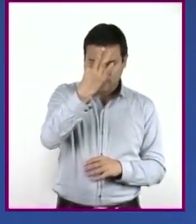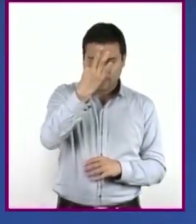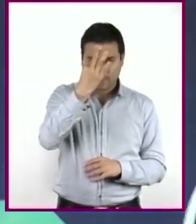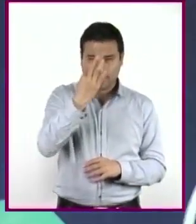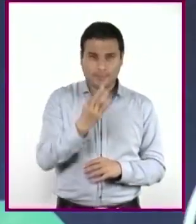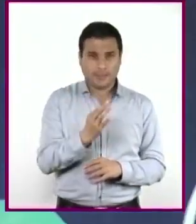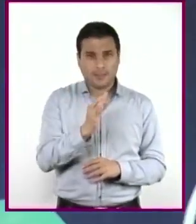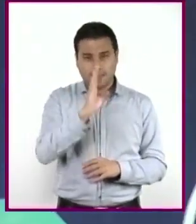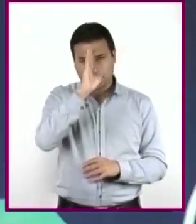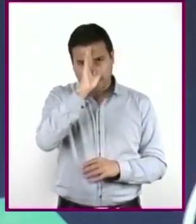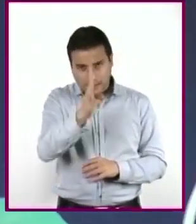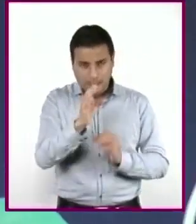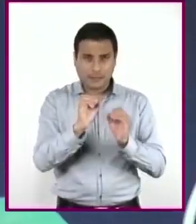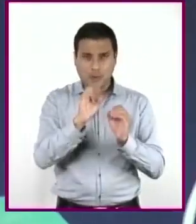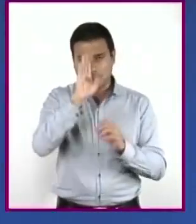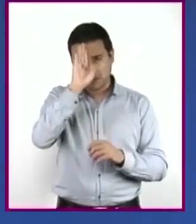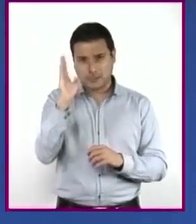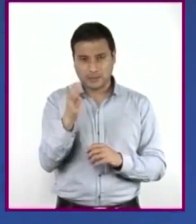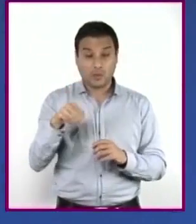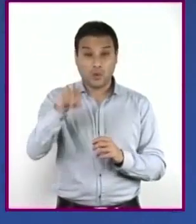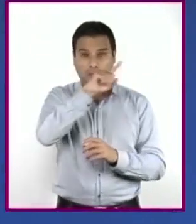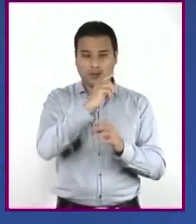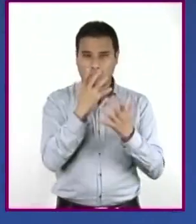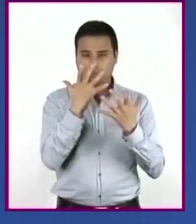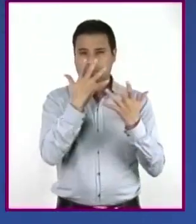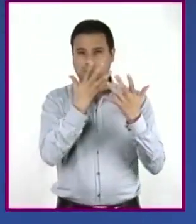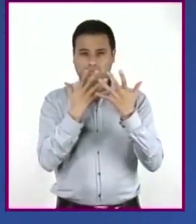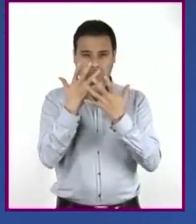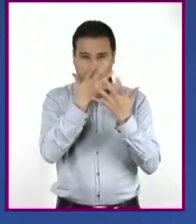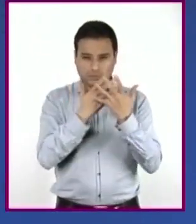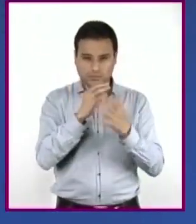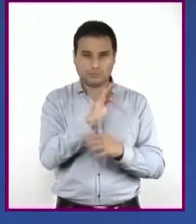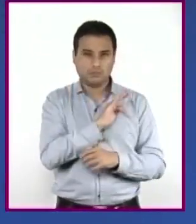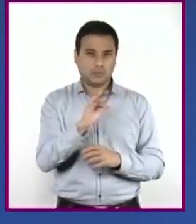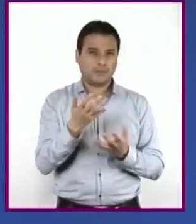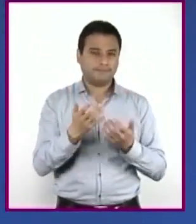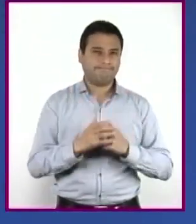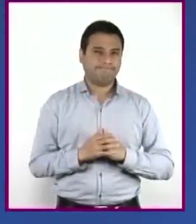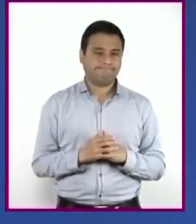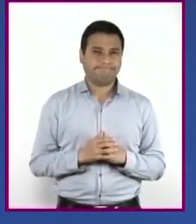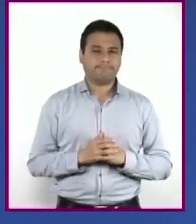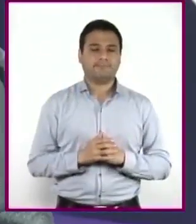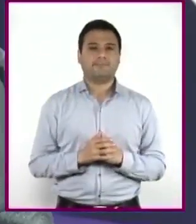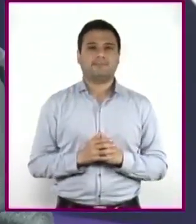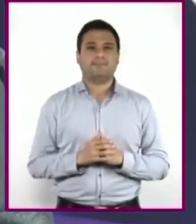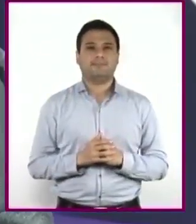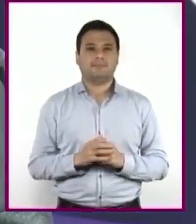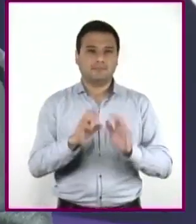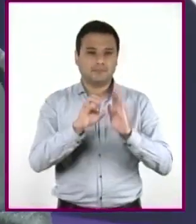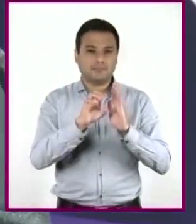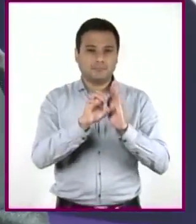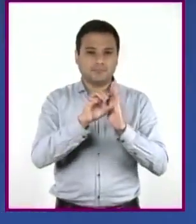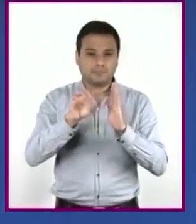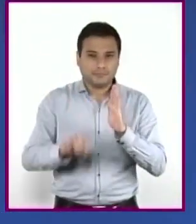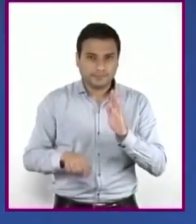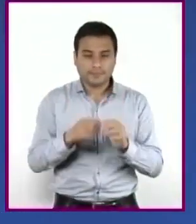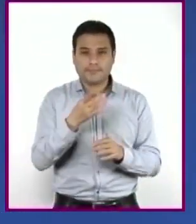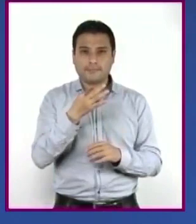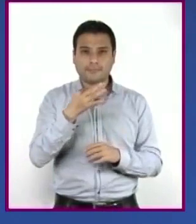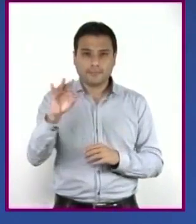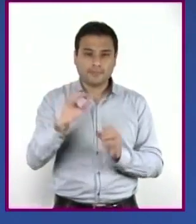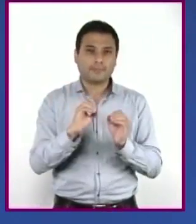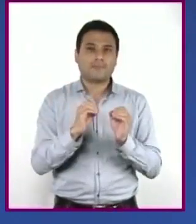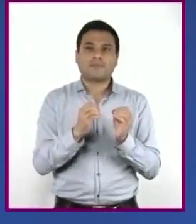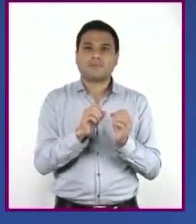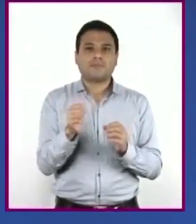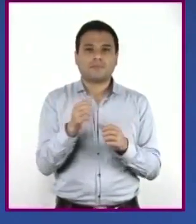hay veces que es difícil diferenciarlo de las groserías que las dicen o otras cosas que hacen alusión a ser